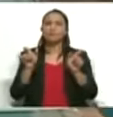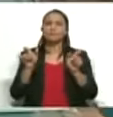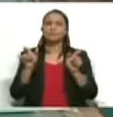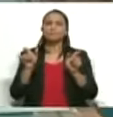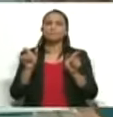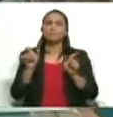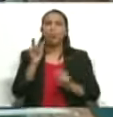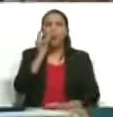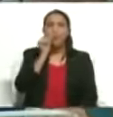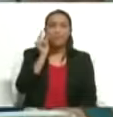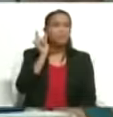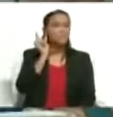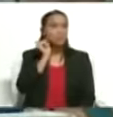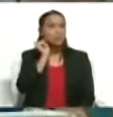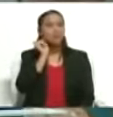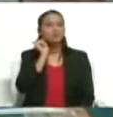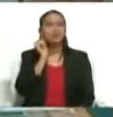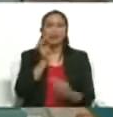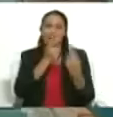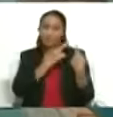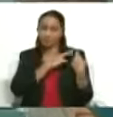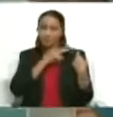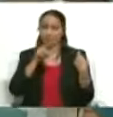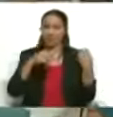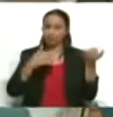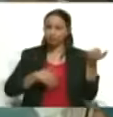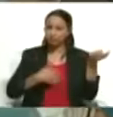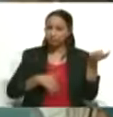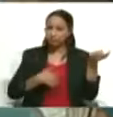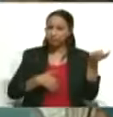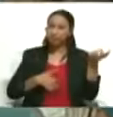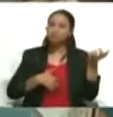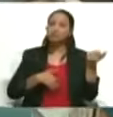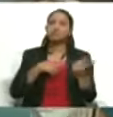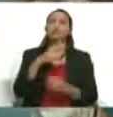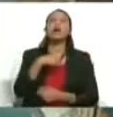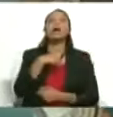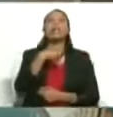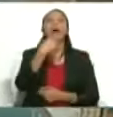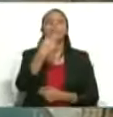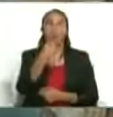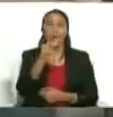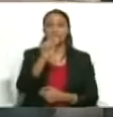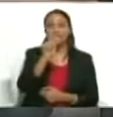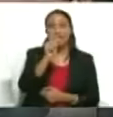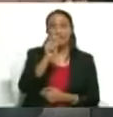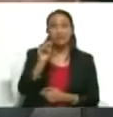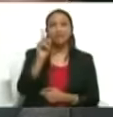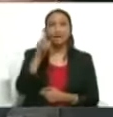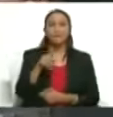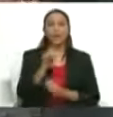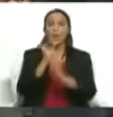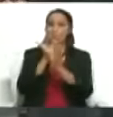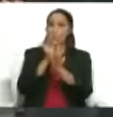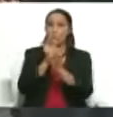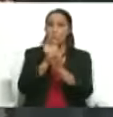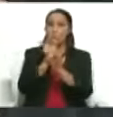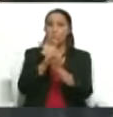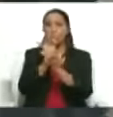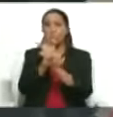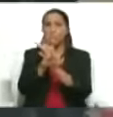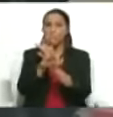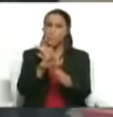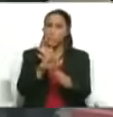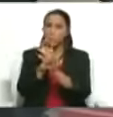Díaz; en el cuatro y la voz, Sandino Primera; en la flauta, el violín y como responsable